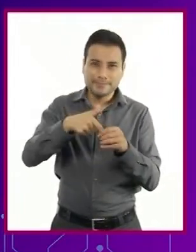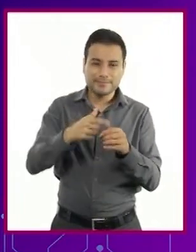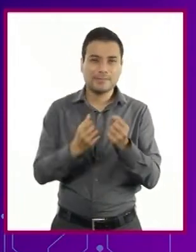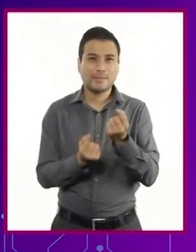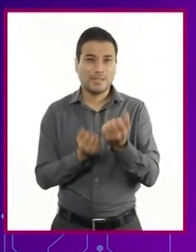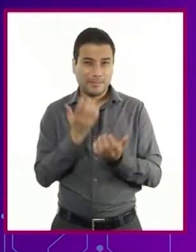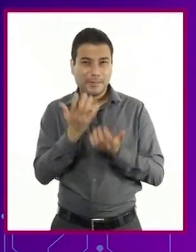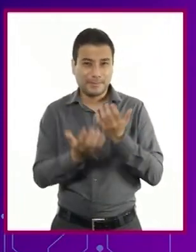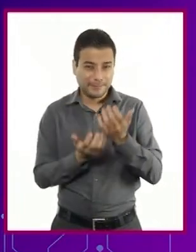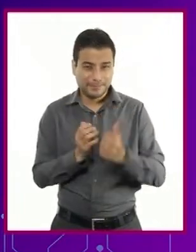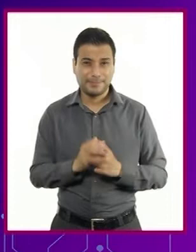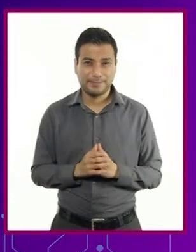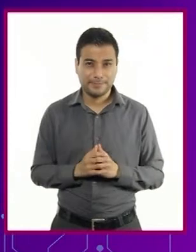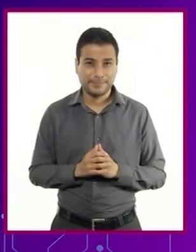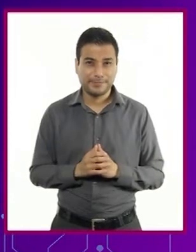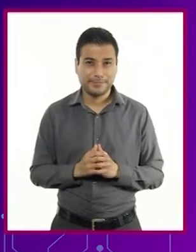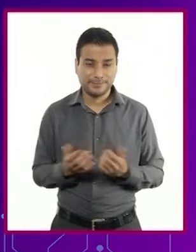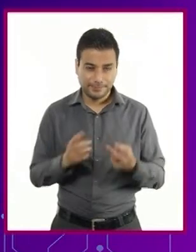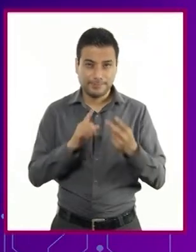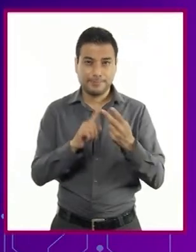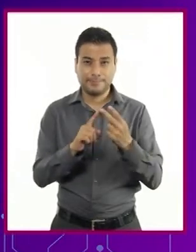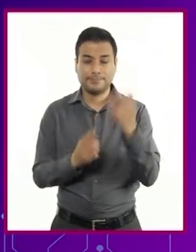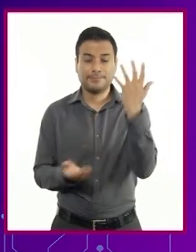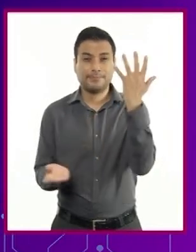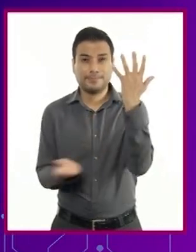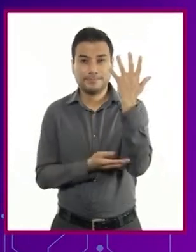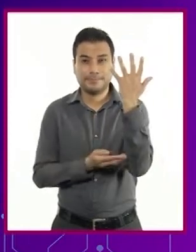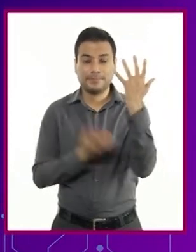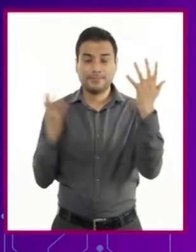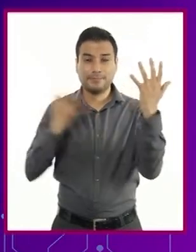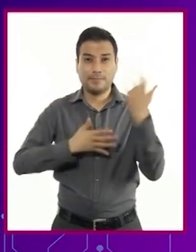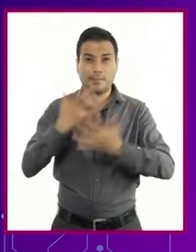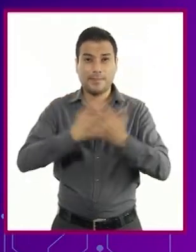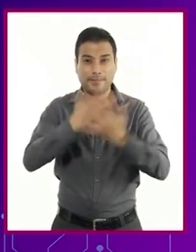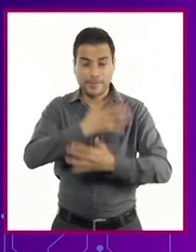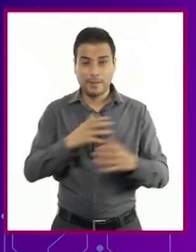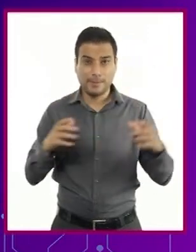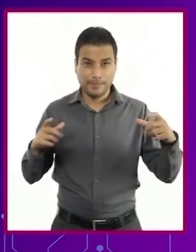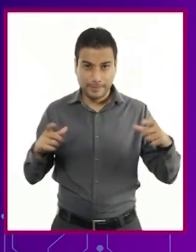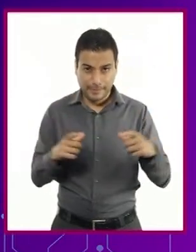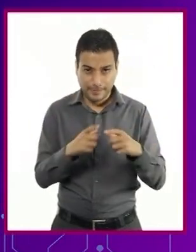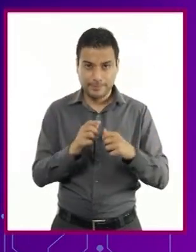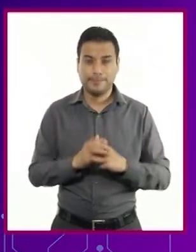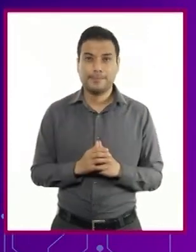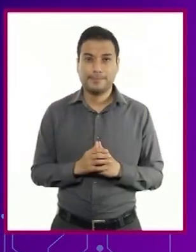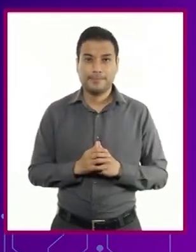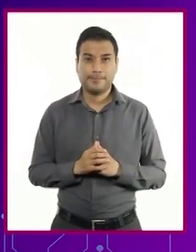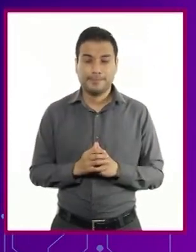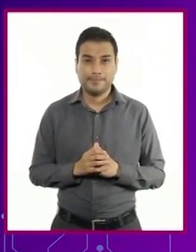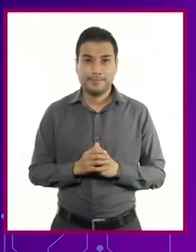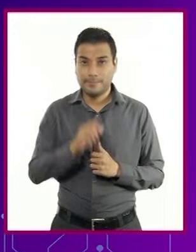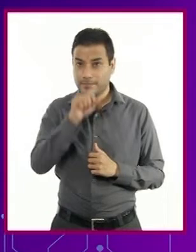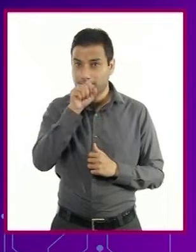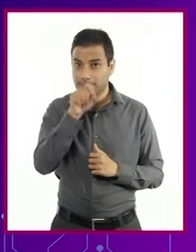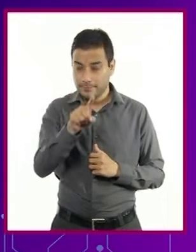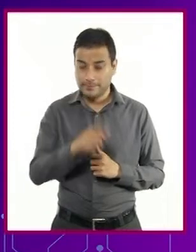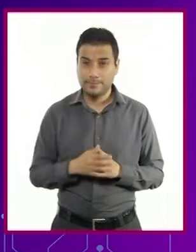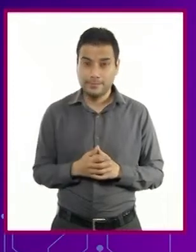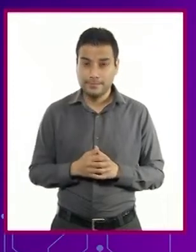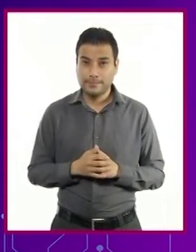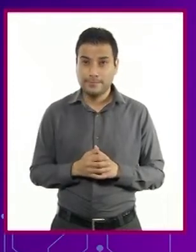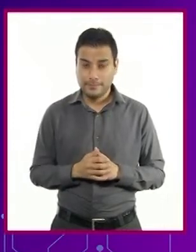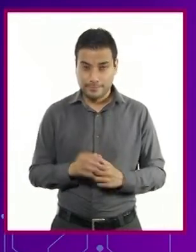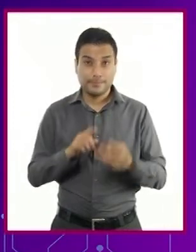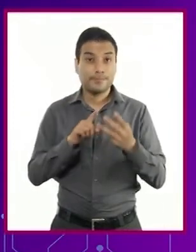carbón y gas natural, la deforestación de los bosques y destrucción del ecosistema marino, que absorben el dióxido de carbono, y